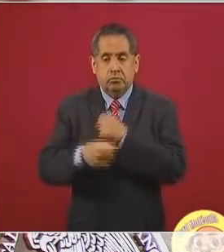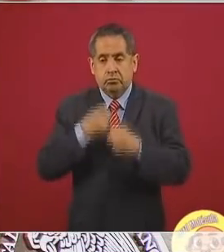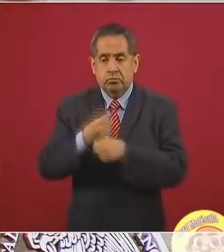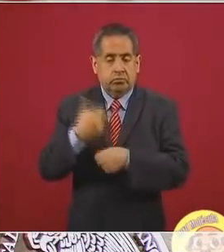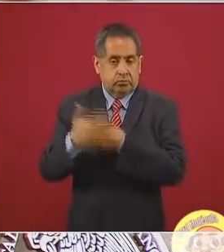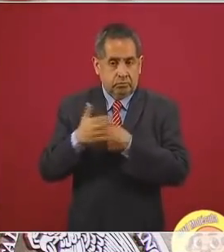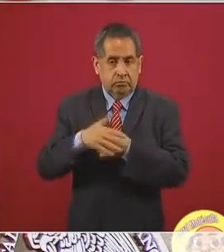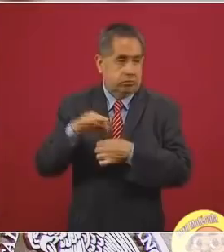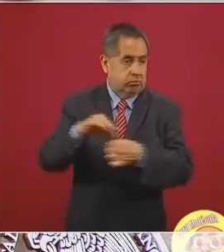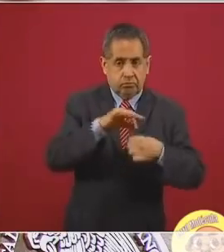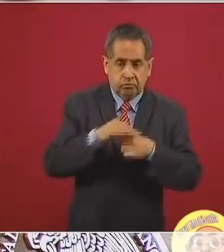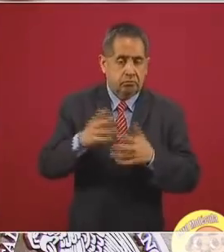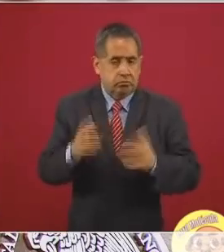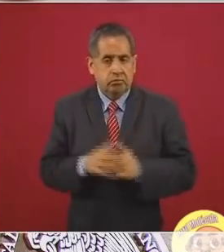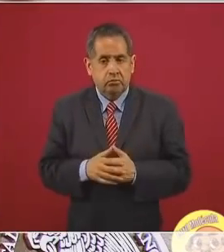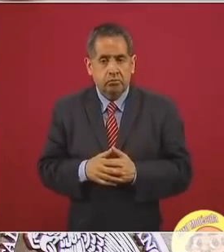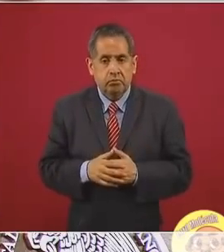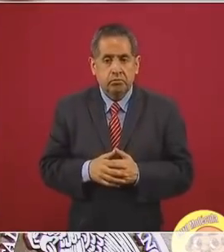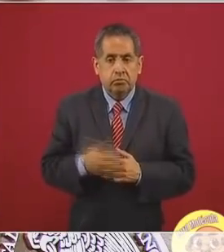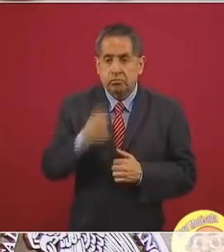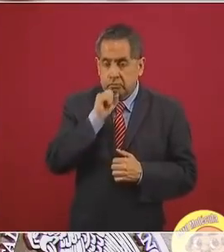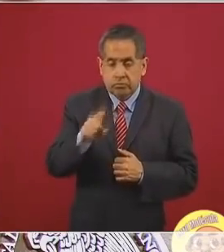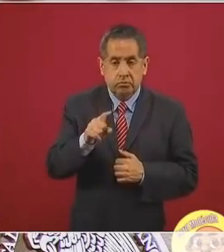próximo y luego